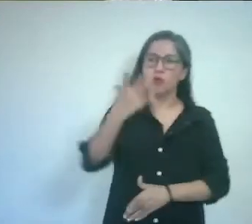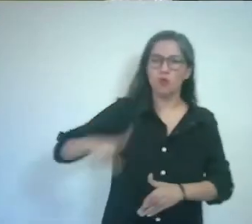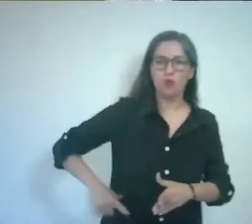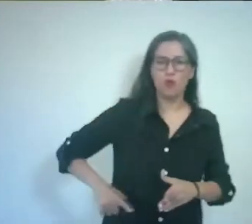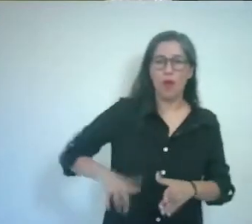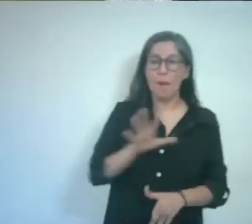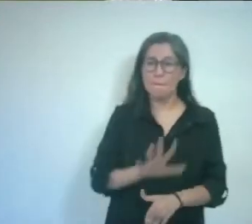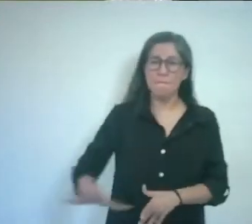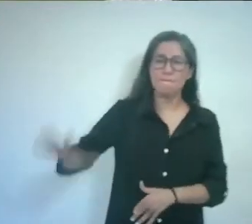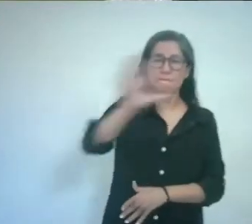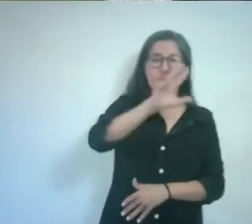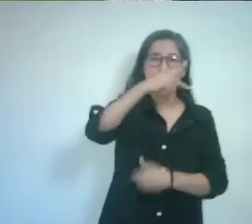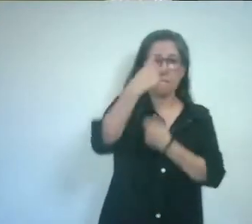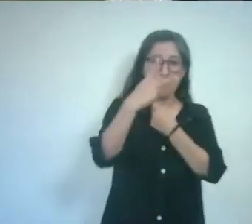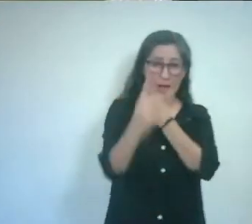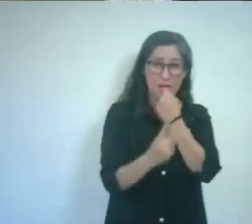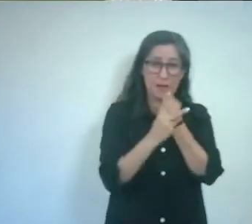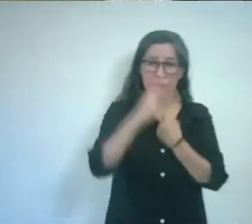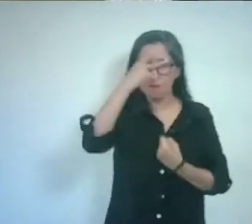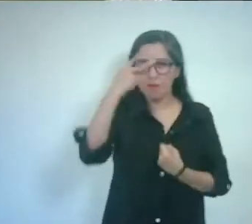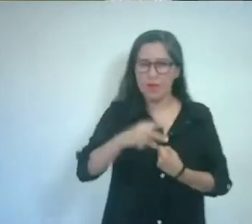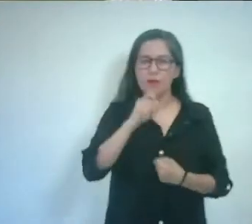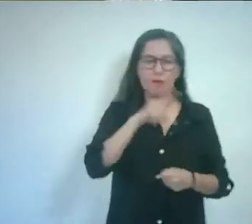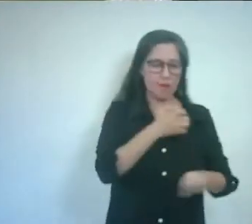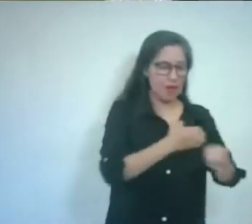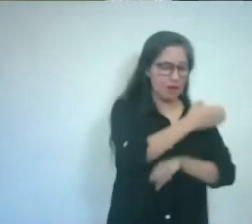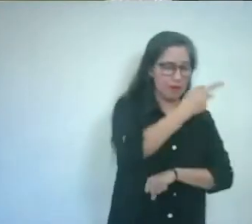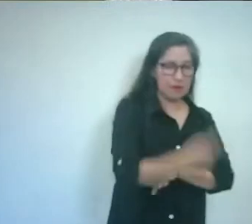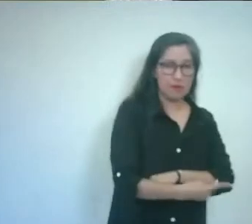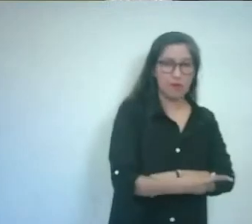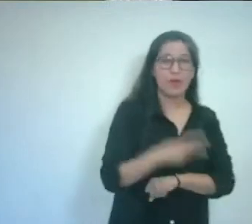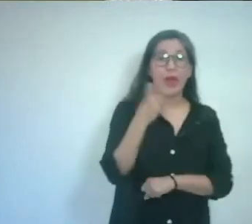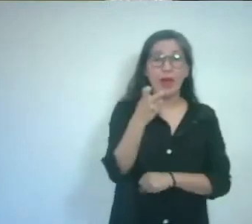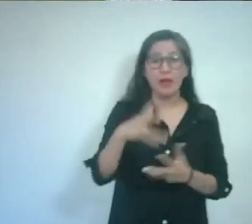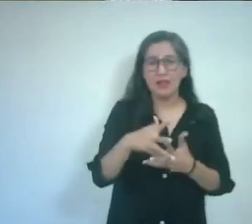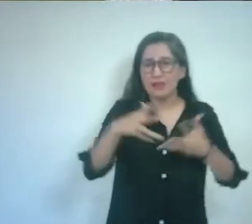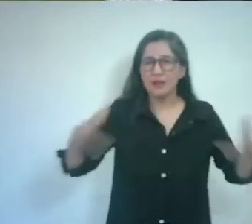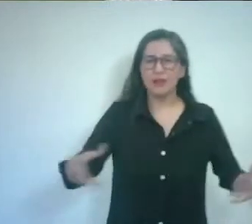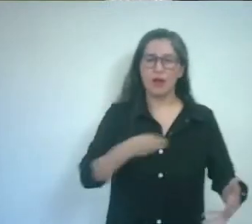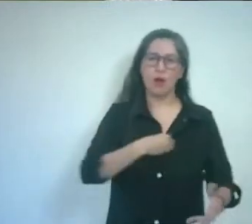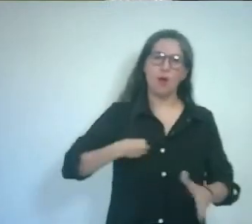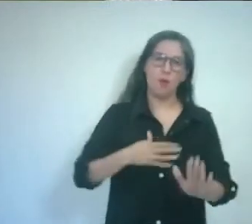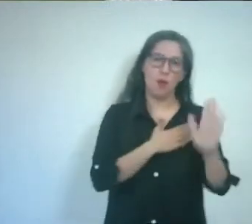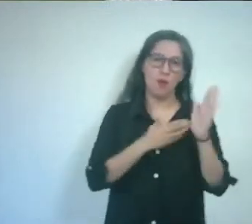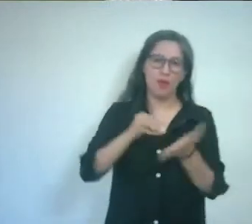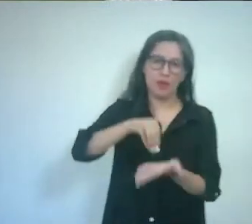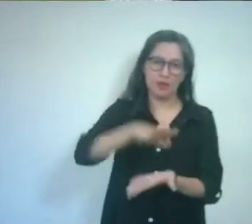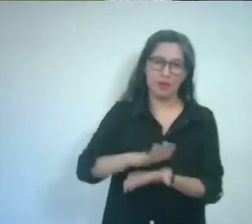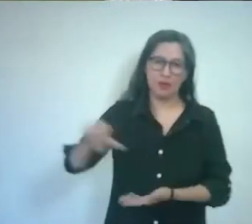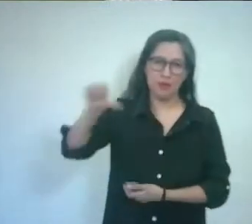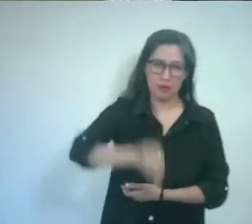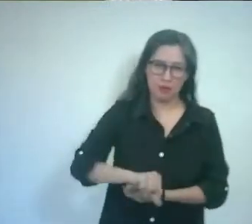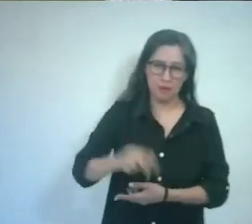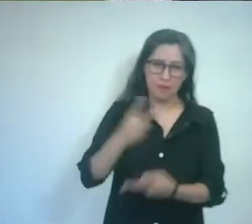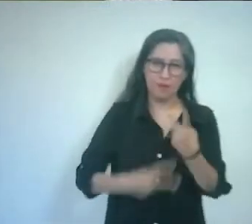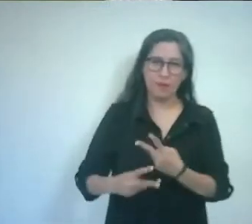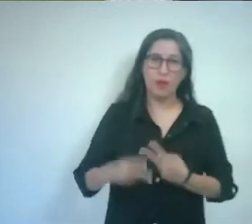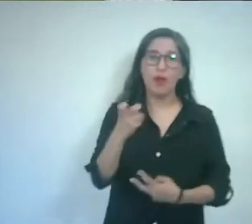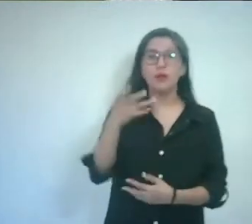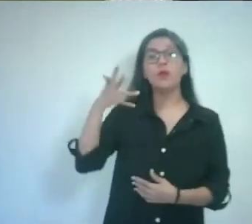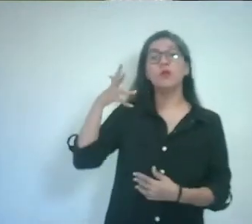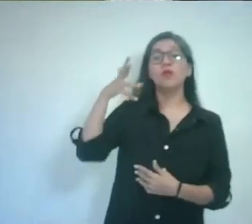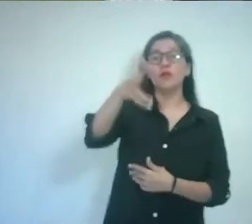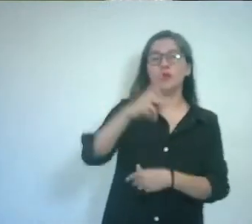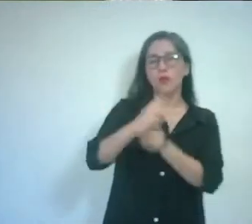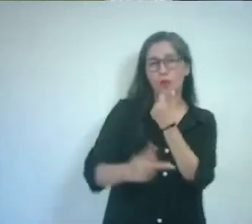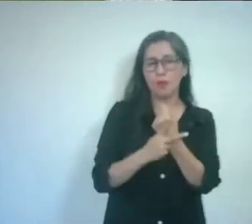nuestro Estado. De esa dimensión es el compromiso de la cita del día de hoy. Para definir nuestro futuro como país, se